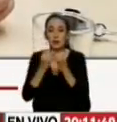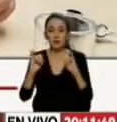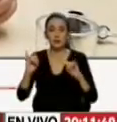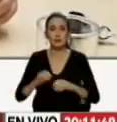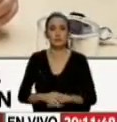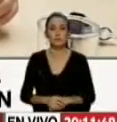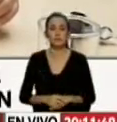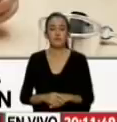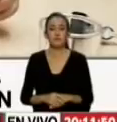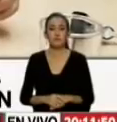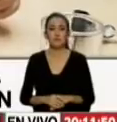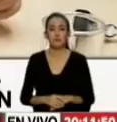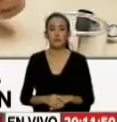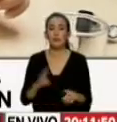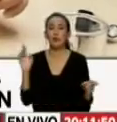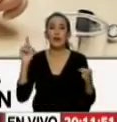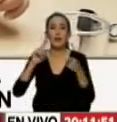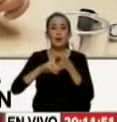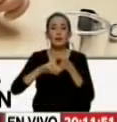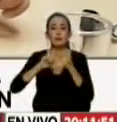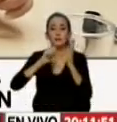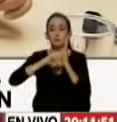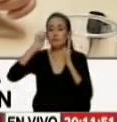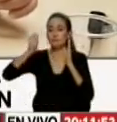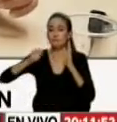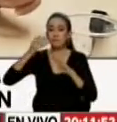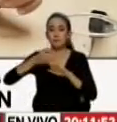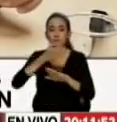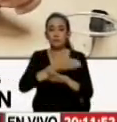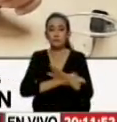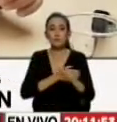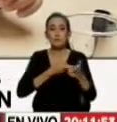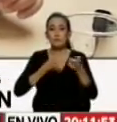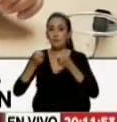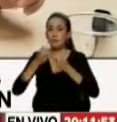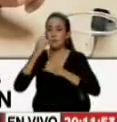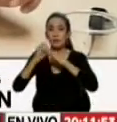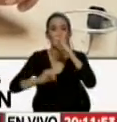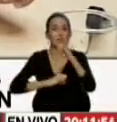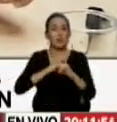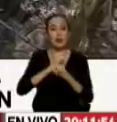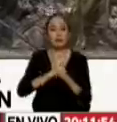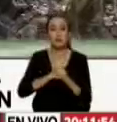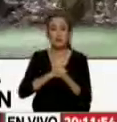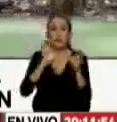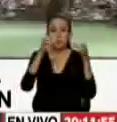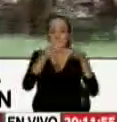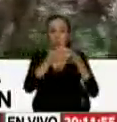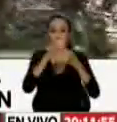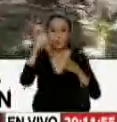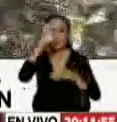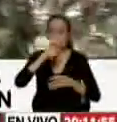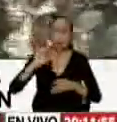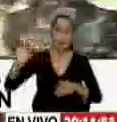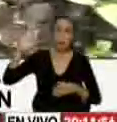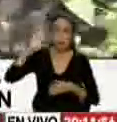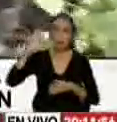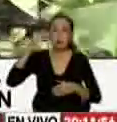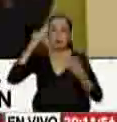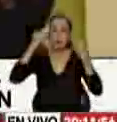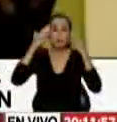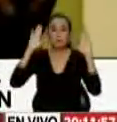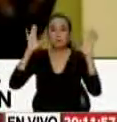Javier Garaycoa, ex procurador general del Estado, critica que en el ámbito del derecho internacional, los tribunales europeos de arbitraje desconozcan